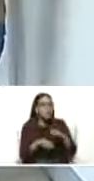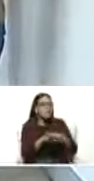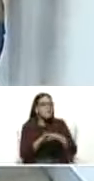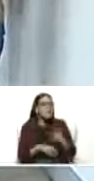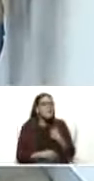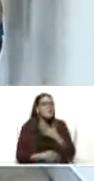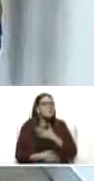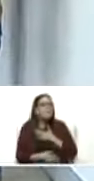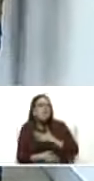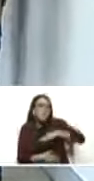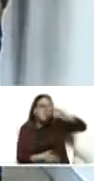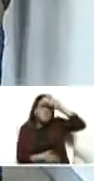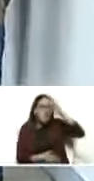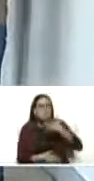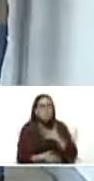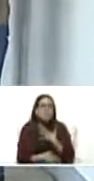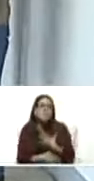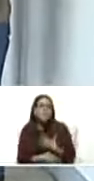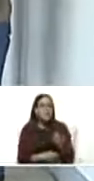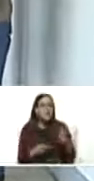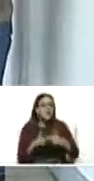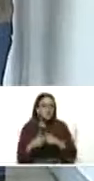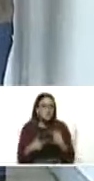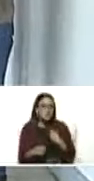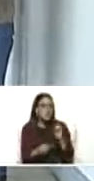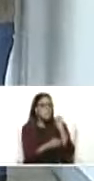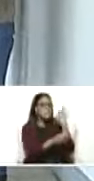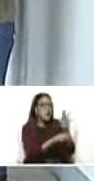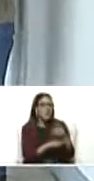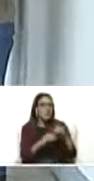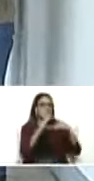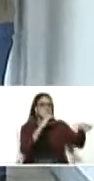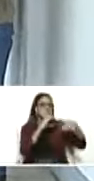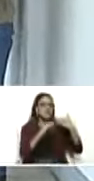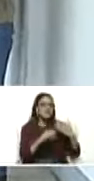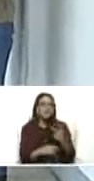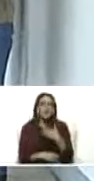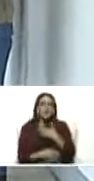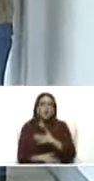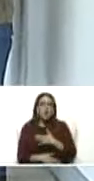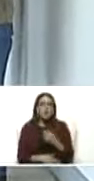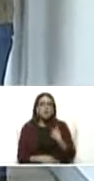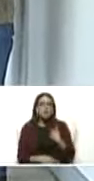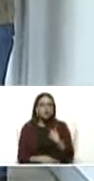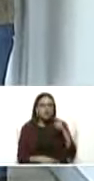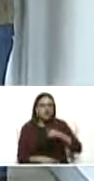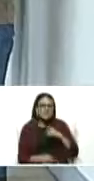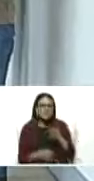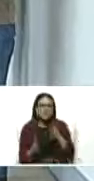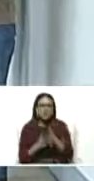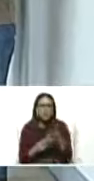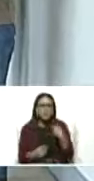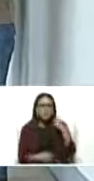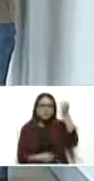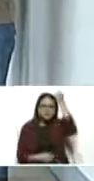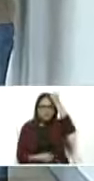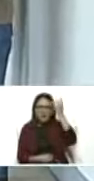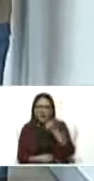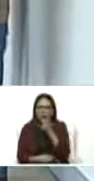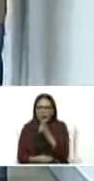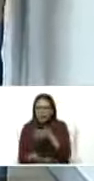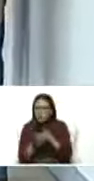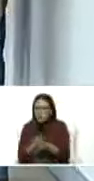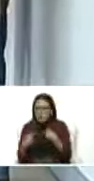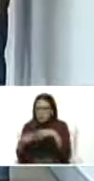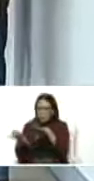tenemos un super experto, un neurólogo, amigo de Venezuela, en China, venga. Puerto Cabello,